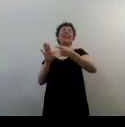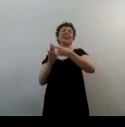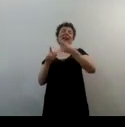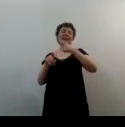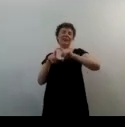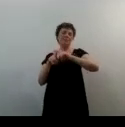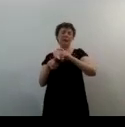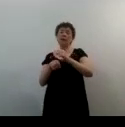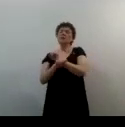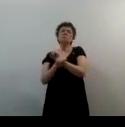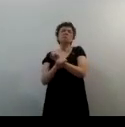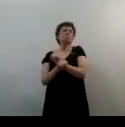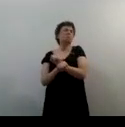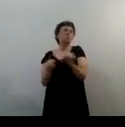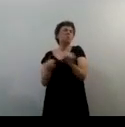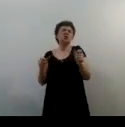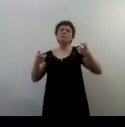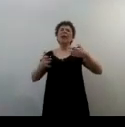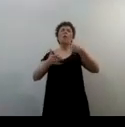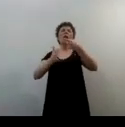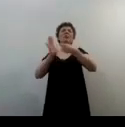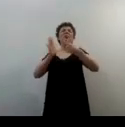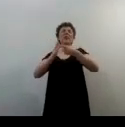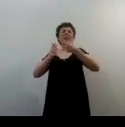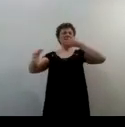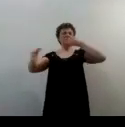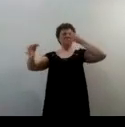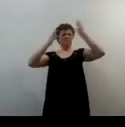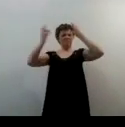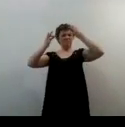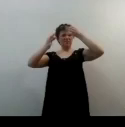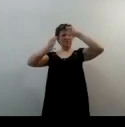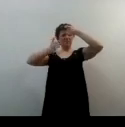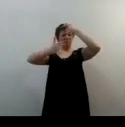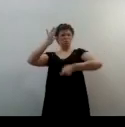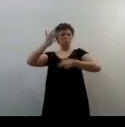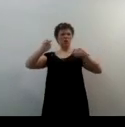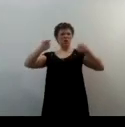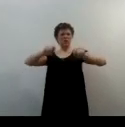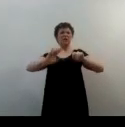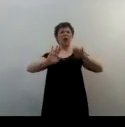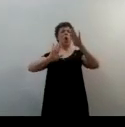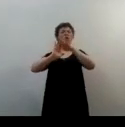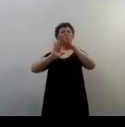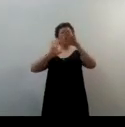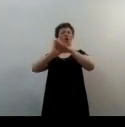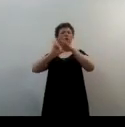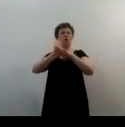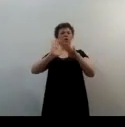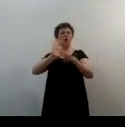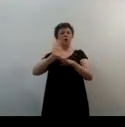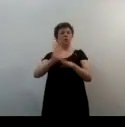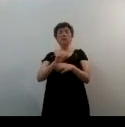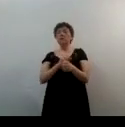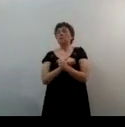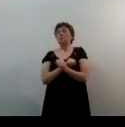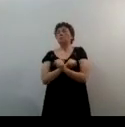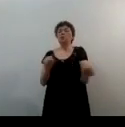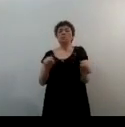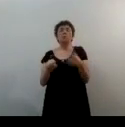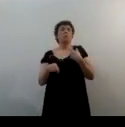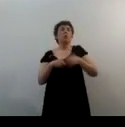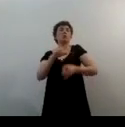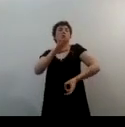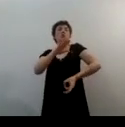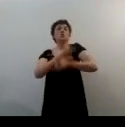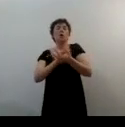dieta cerrada todos los días con el mismo orden. Es imposible. Pues siempre surgen imprevistos, o porque hay un día que tengo más hambre o